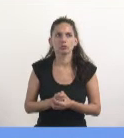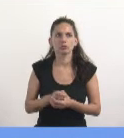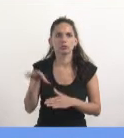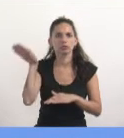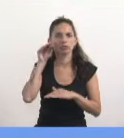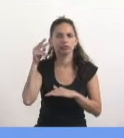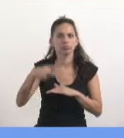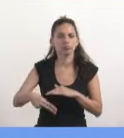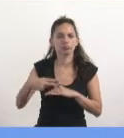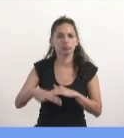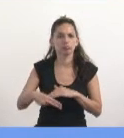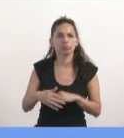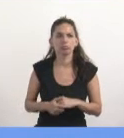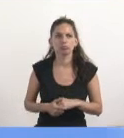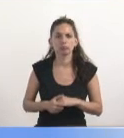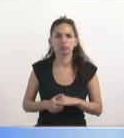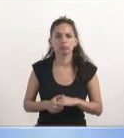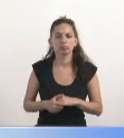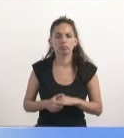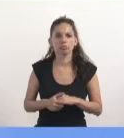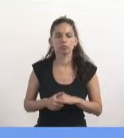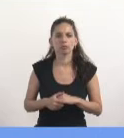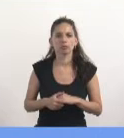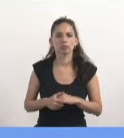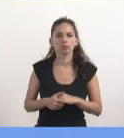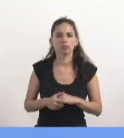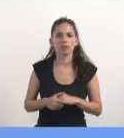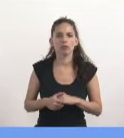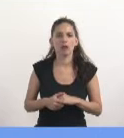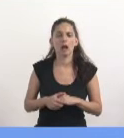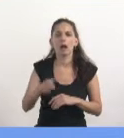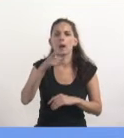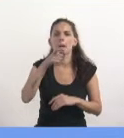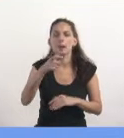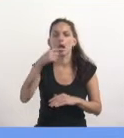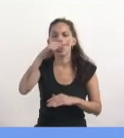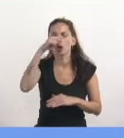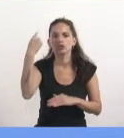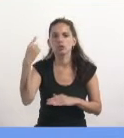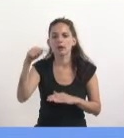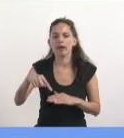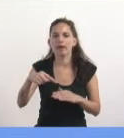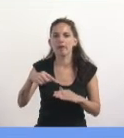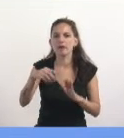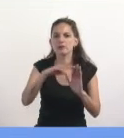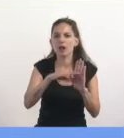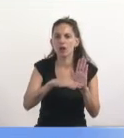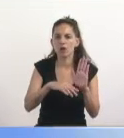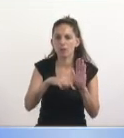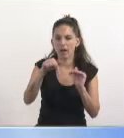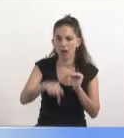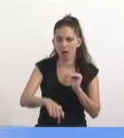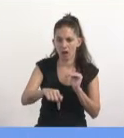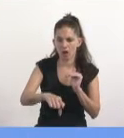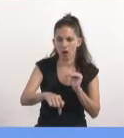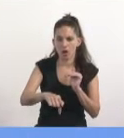Tributaria de Argentina, pero más referencial en cuanto a los términos constitucionales de esta norma que estamos votando.